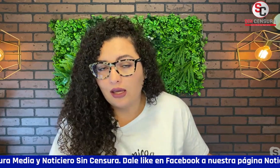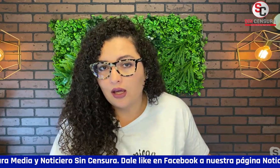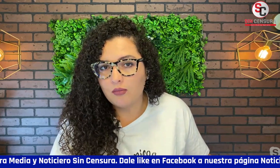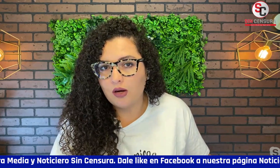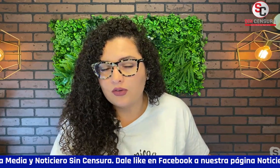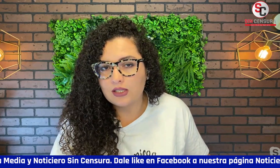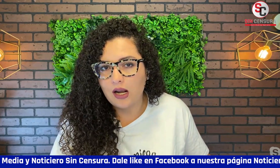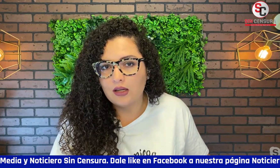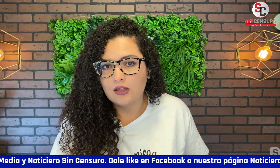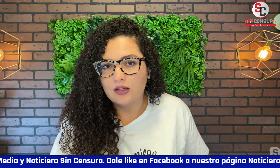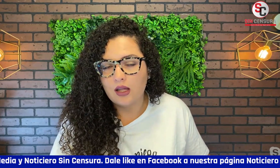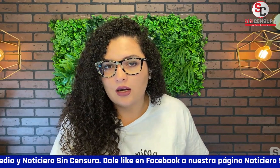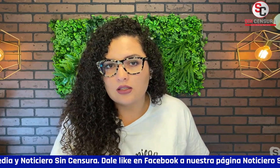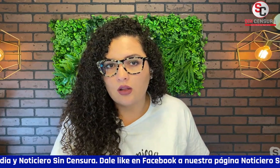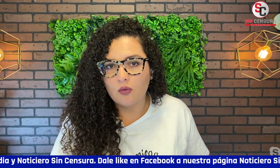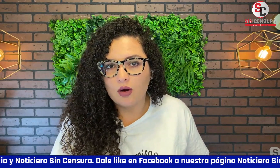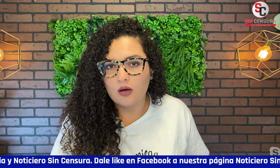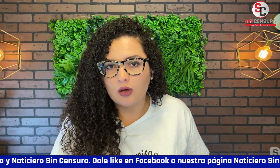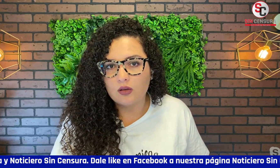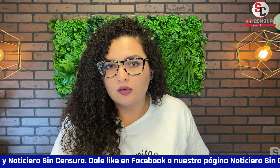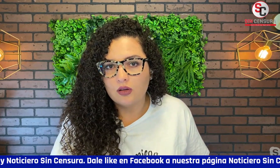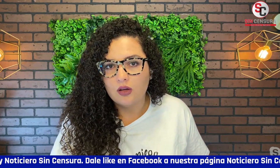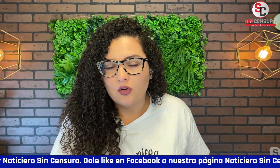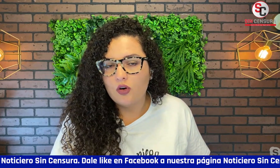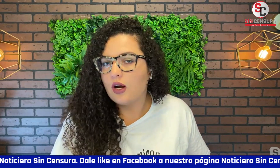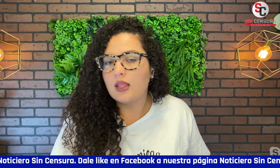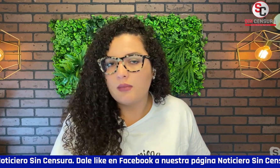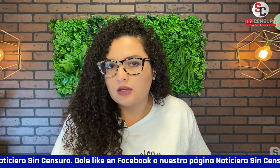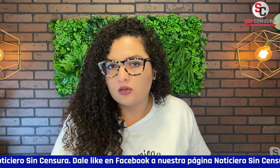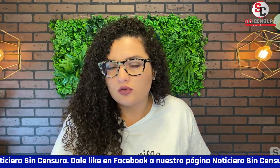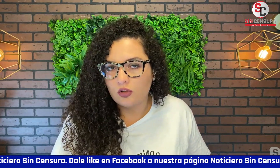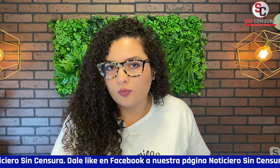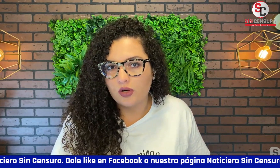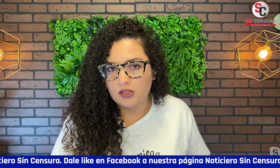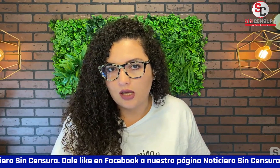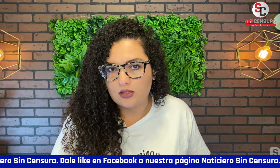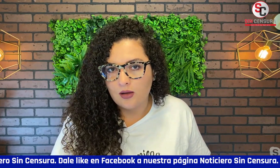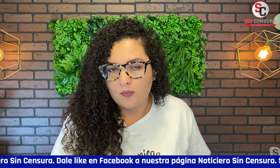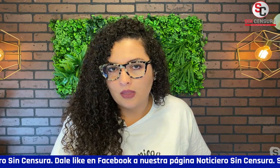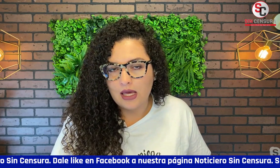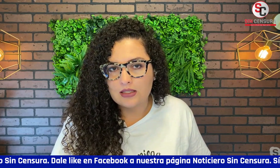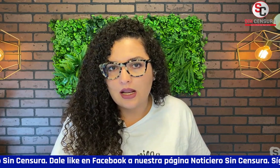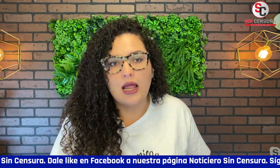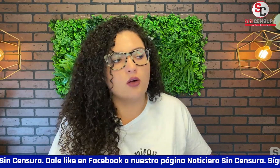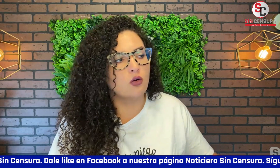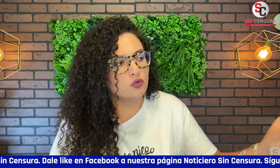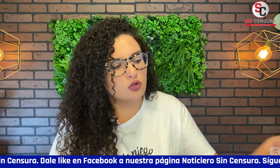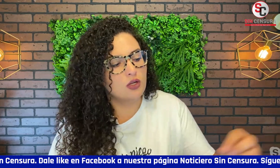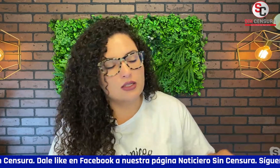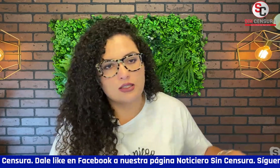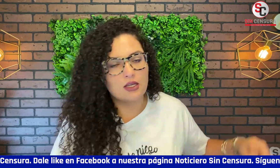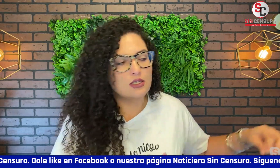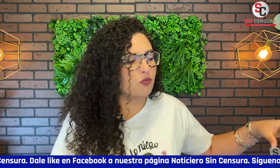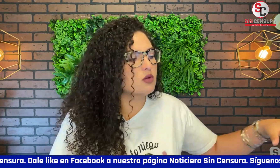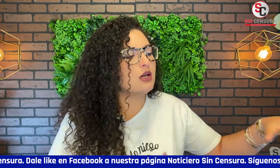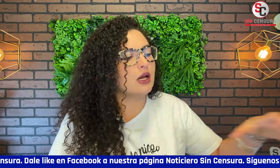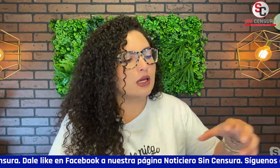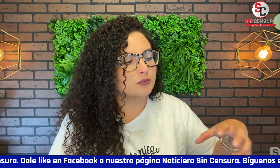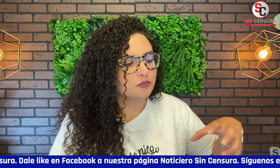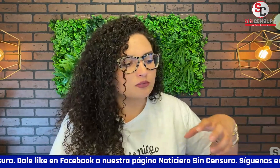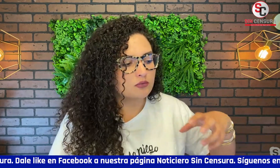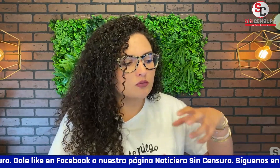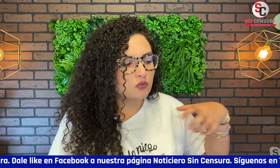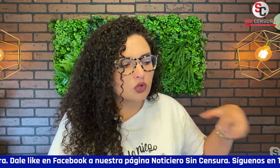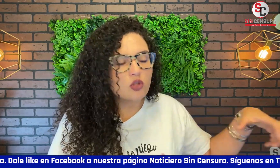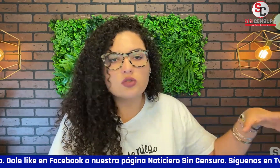¿Por qué hay que cambiar al fiscal en el estado de Guanajuato? No nada más son los policías, es la colusión que existe, es la forma en la